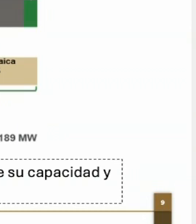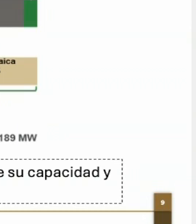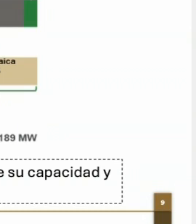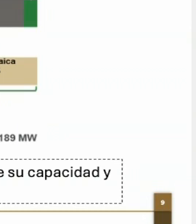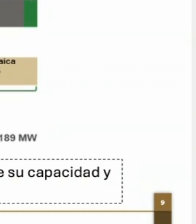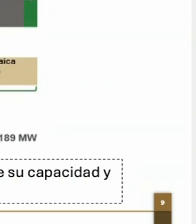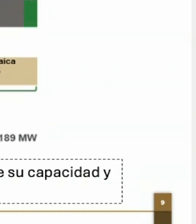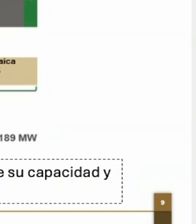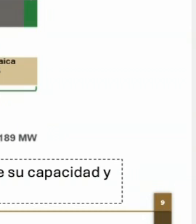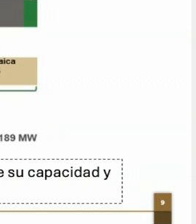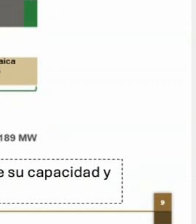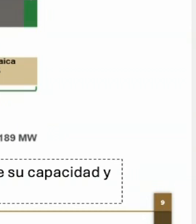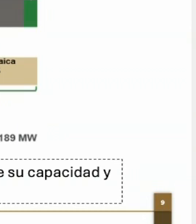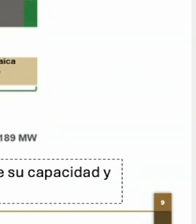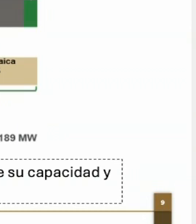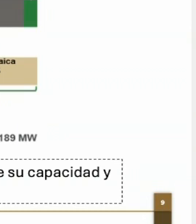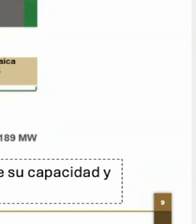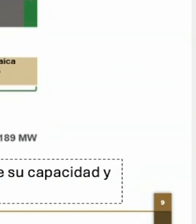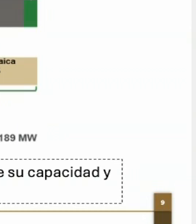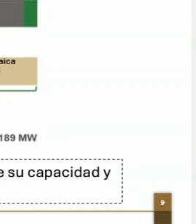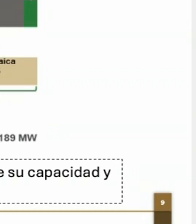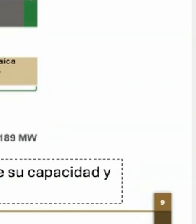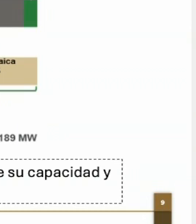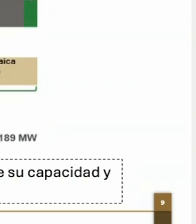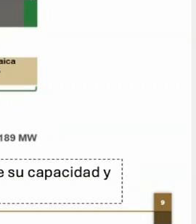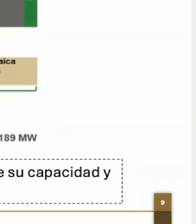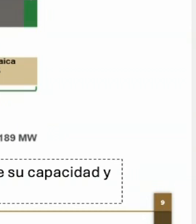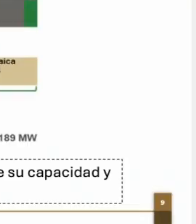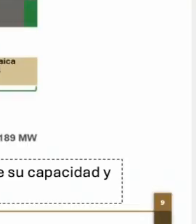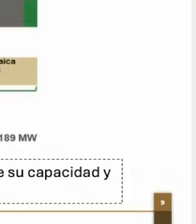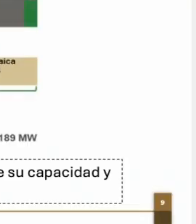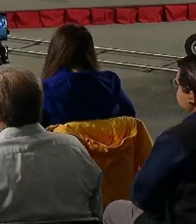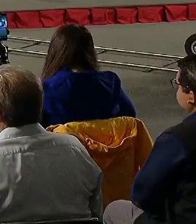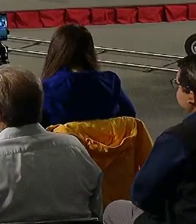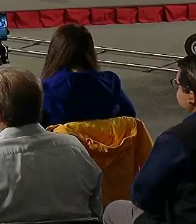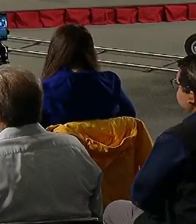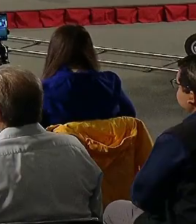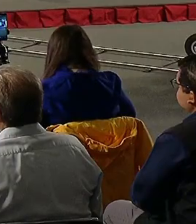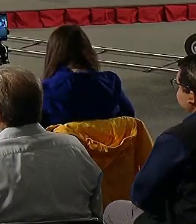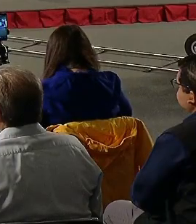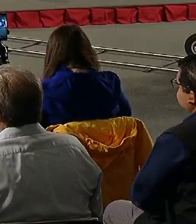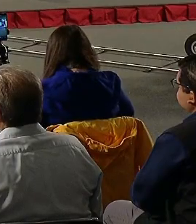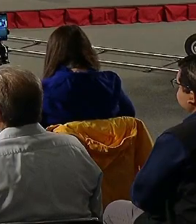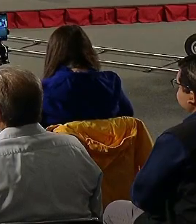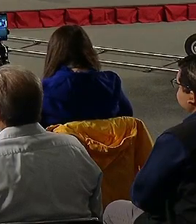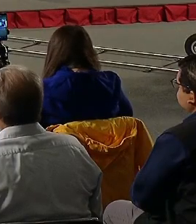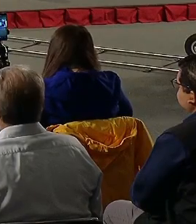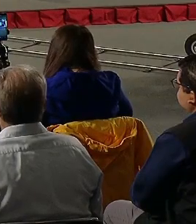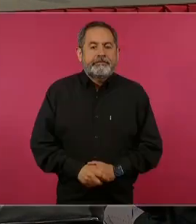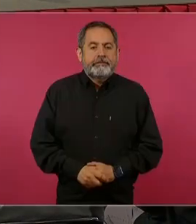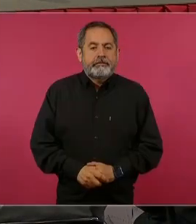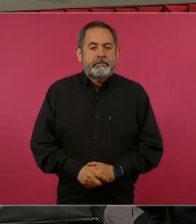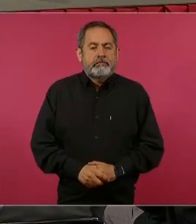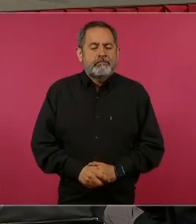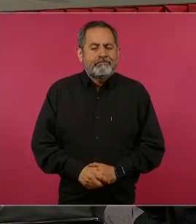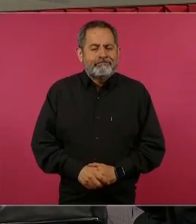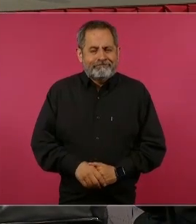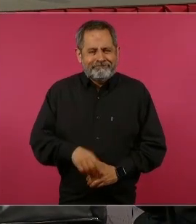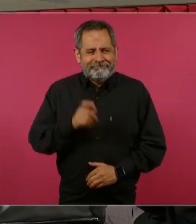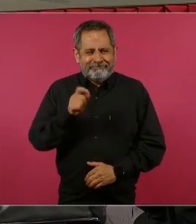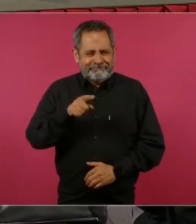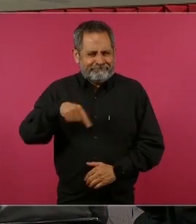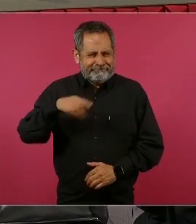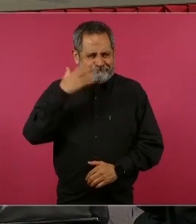inyección de electricidad en el país, en tecnologías convencionales, que son todas aquellas que